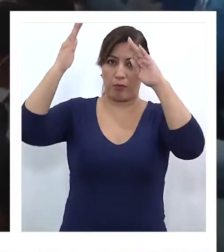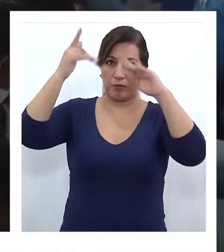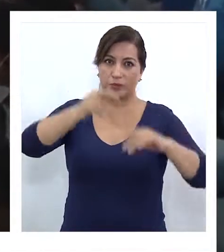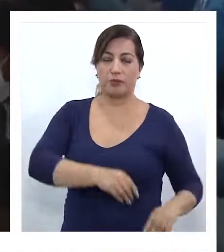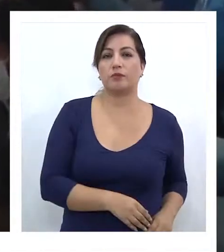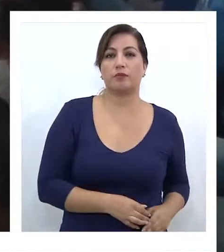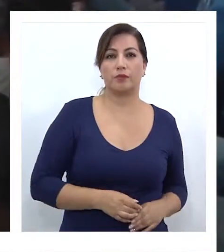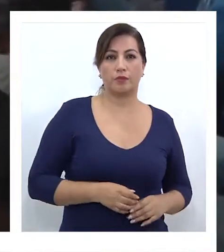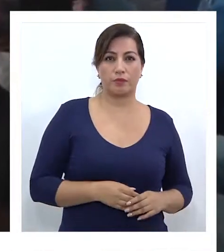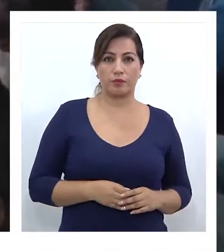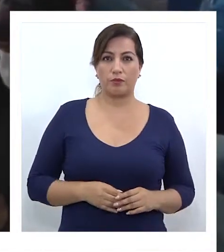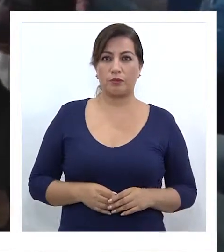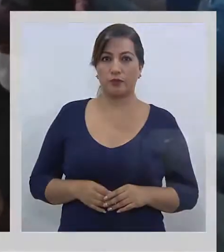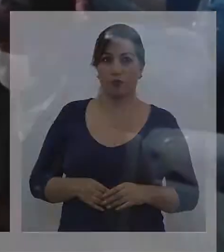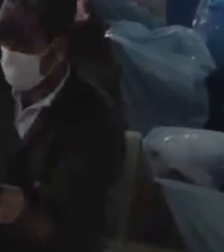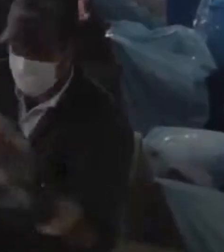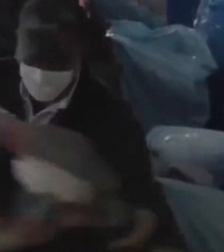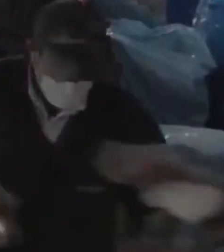Ambiente.